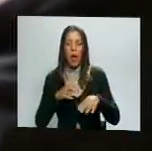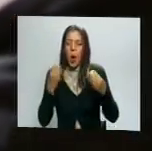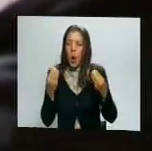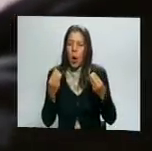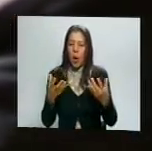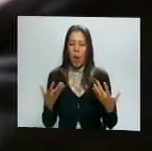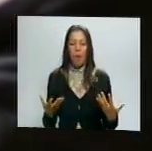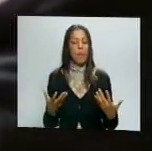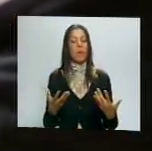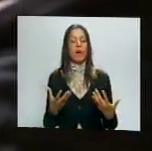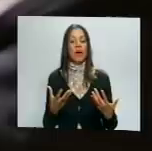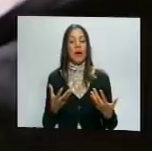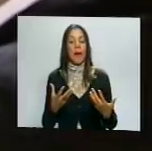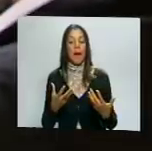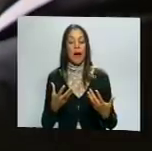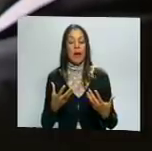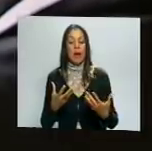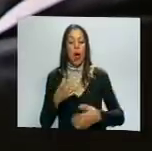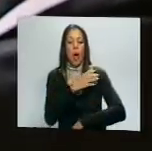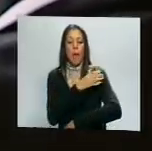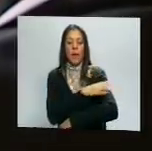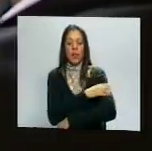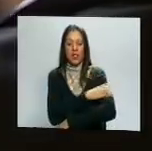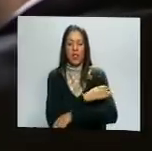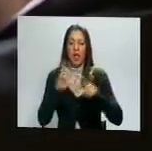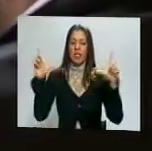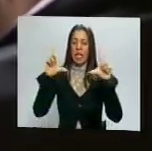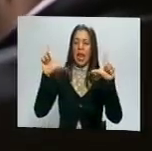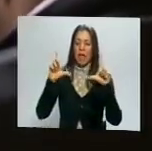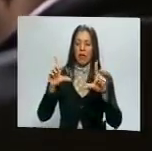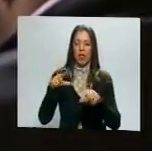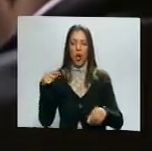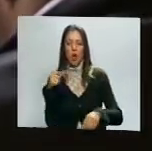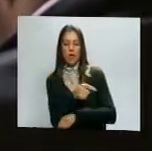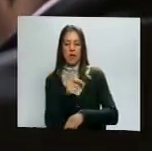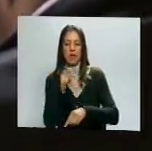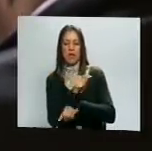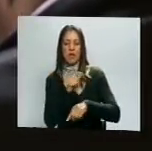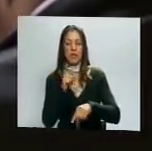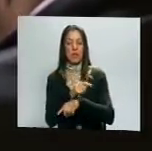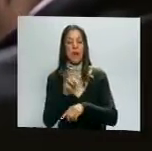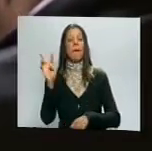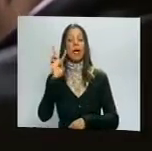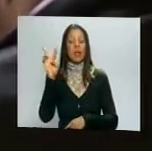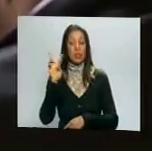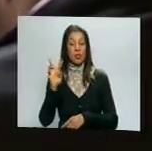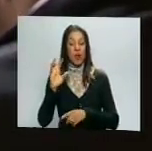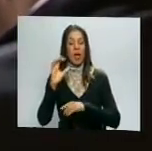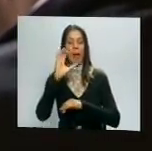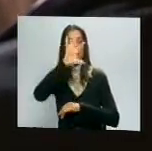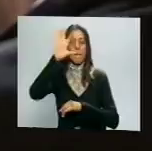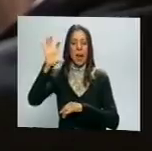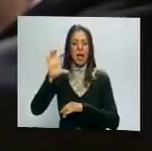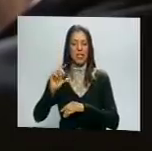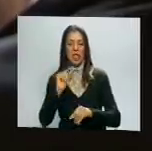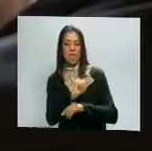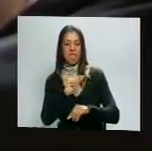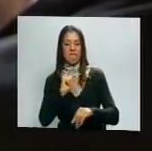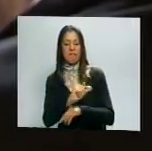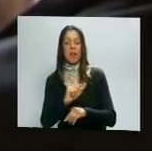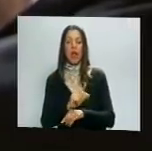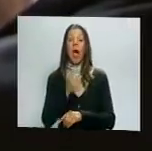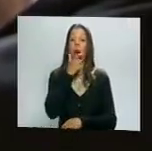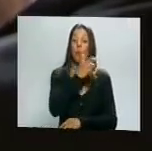cómo con una campaña mediática internacional y nacional brutal, el pueblo no se